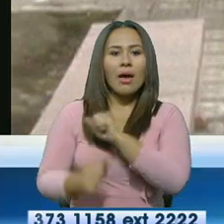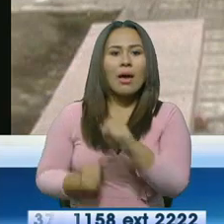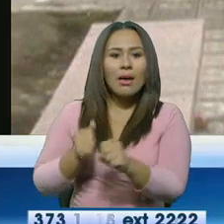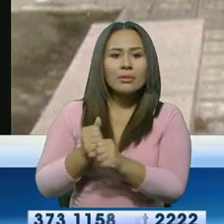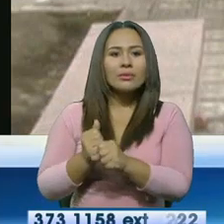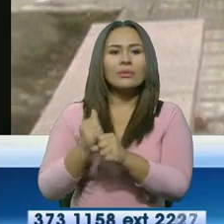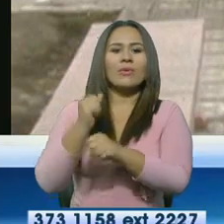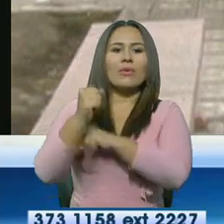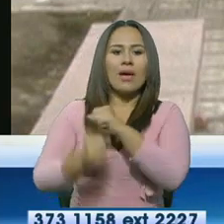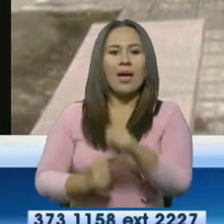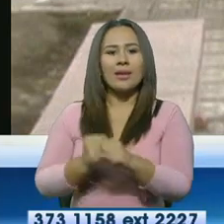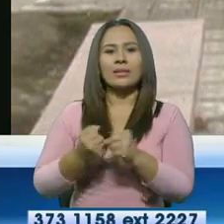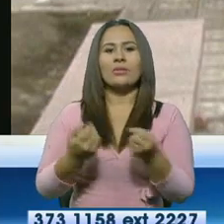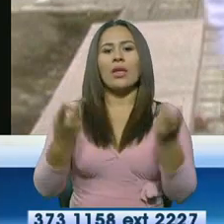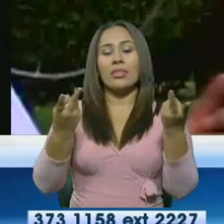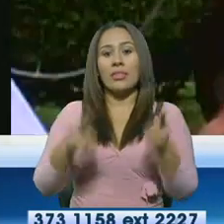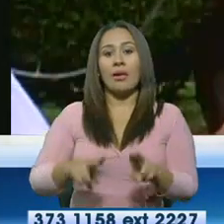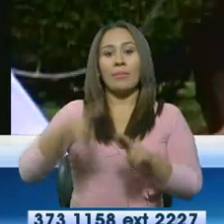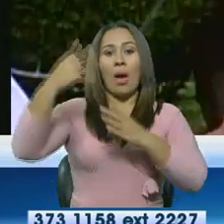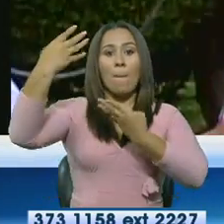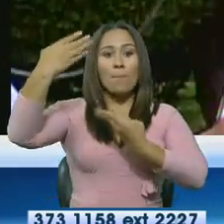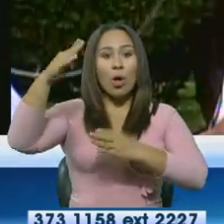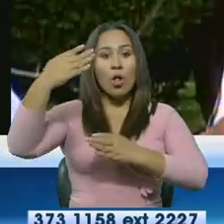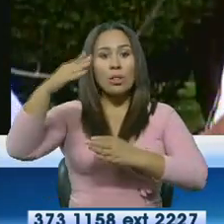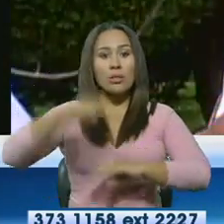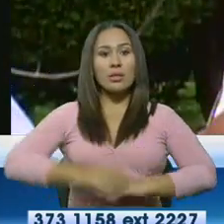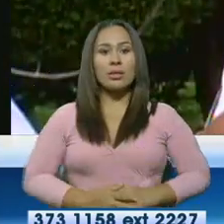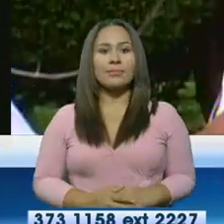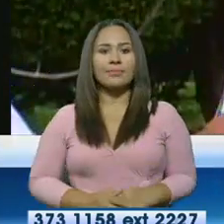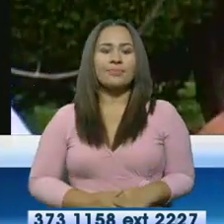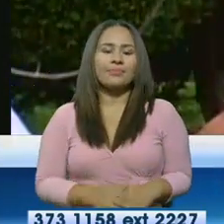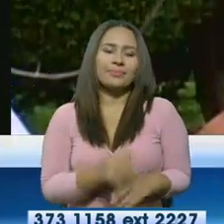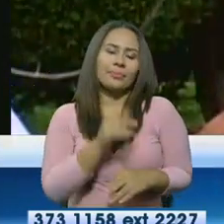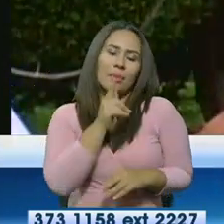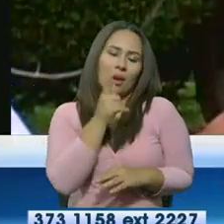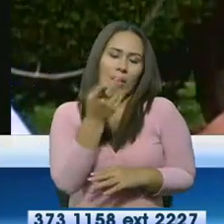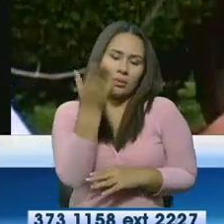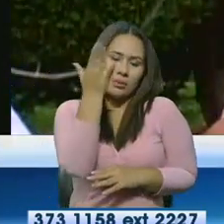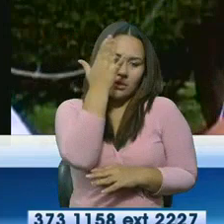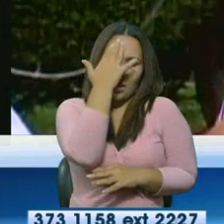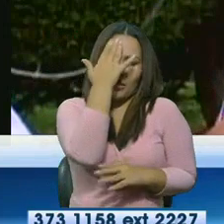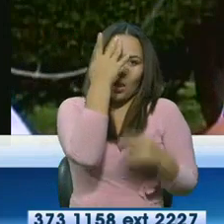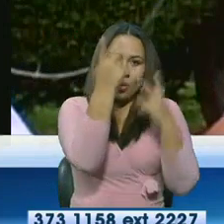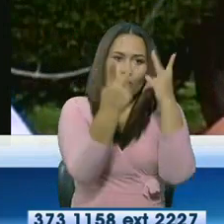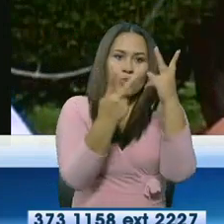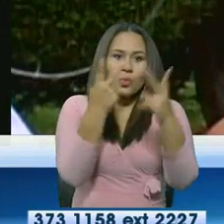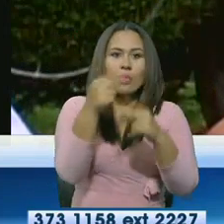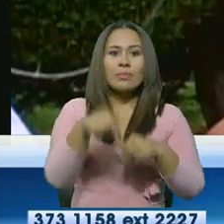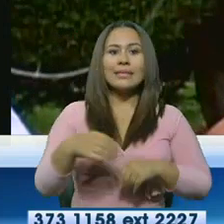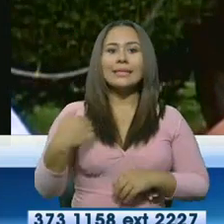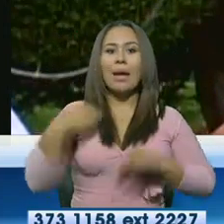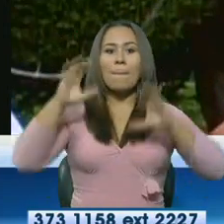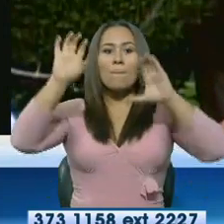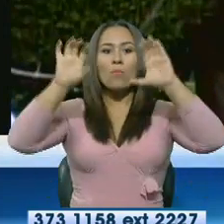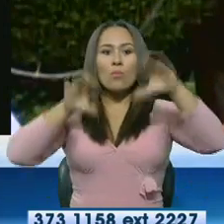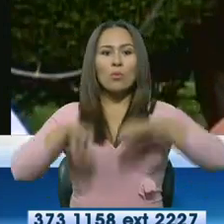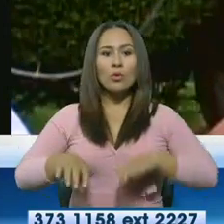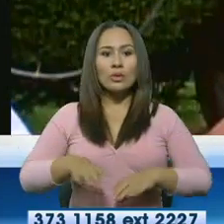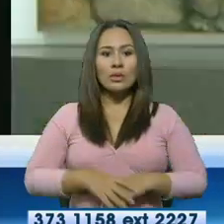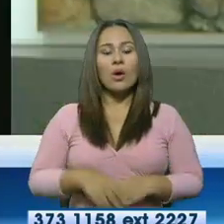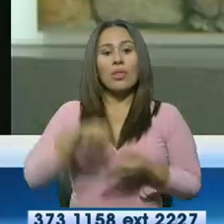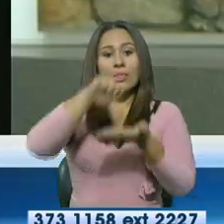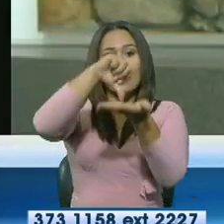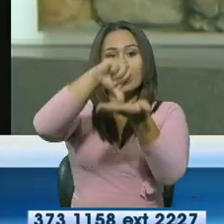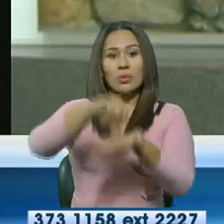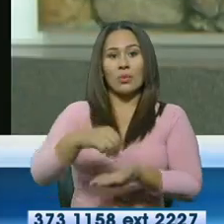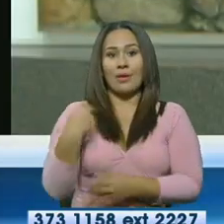que respecta ya a la parte política del Cantón Guano? Bueno, nuestros imanes turísticos, ya saben que nosotros tenemos el Museo de la Ciudad. Estamos trabajando en